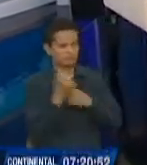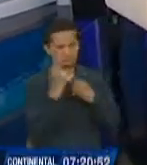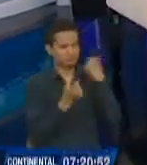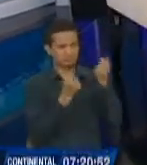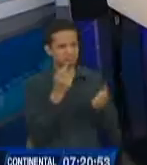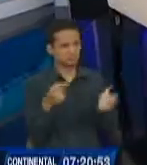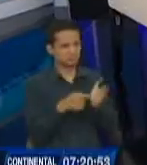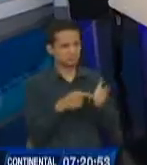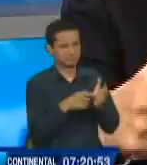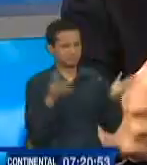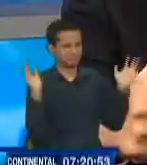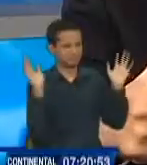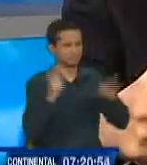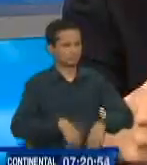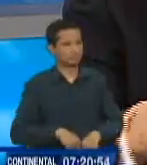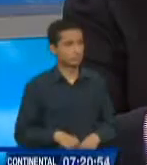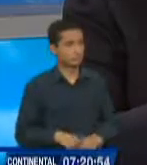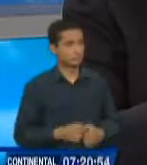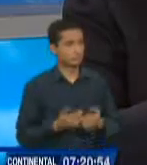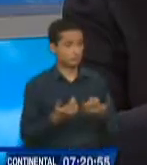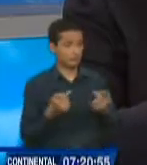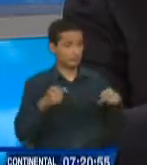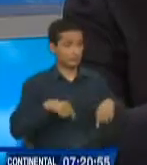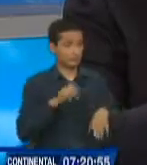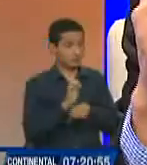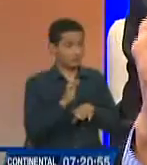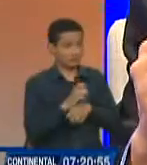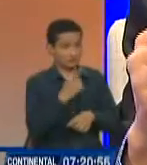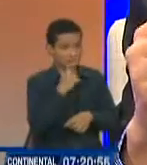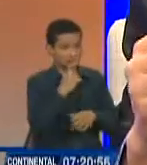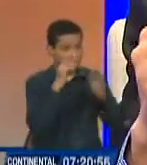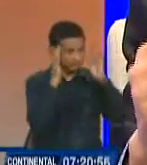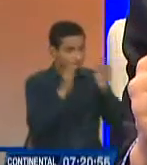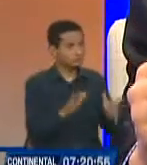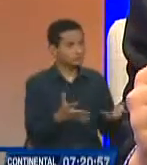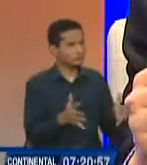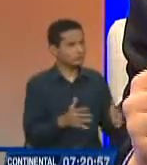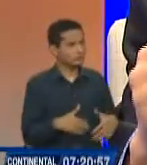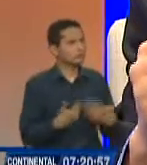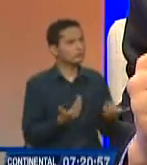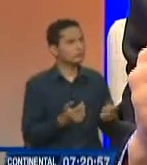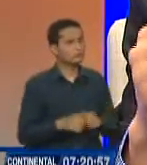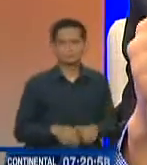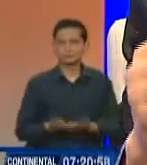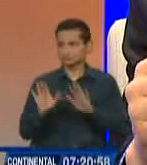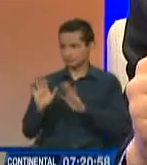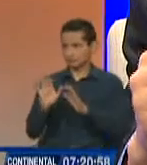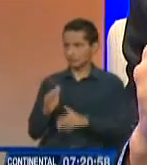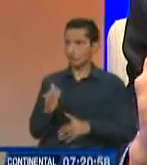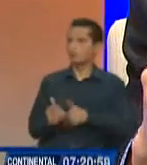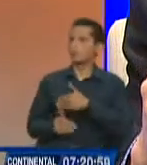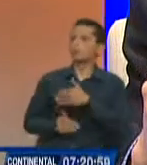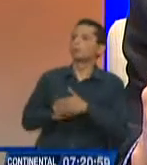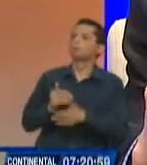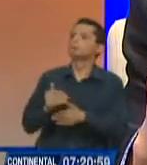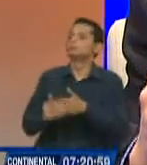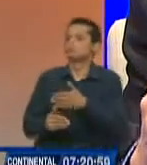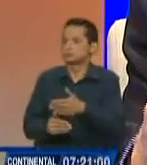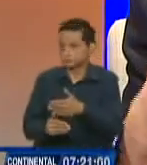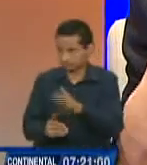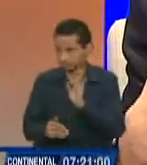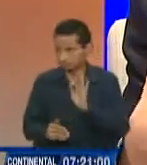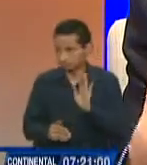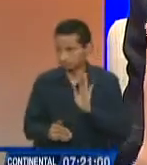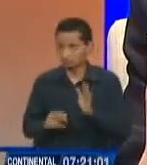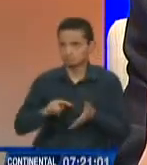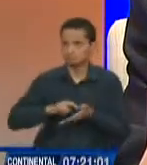CAN resolvió en contra de los intereses ecuatorianos? Hay un proceso. La Organización Mundial de Comercio establece un proceso a través del cual se presenta. Es